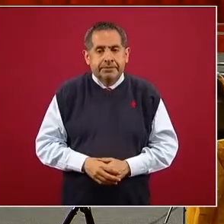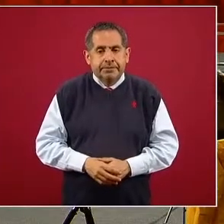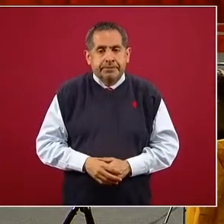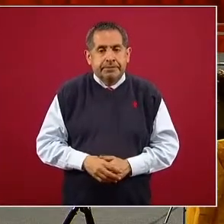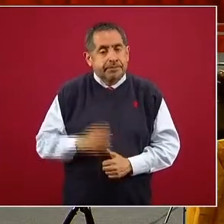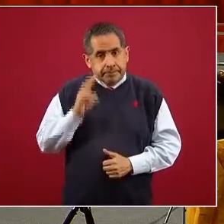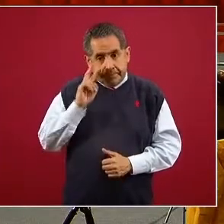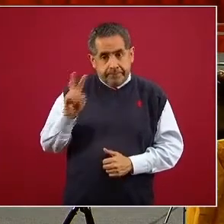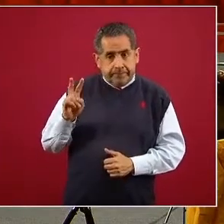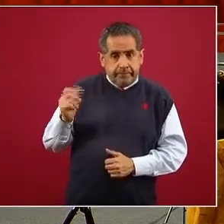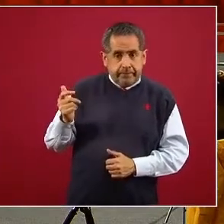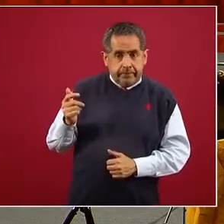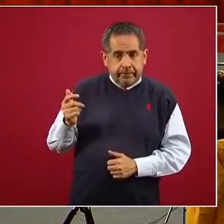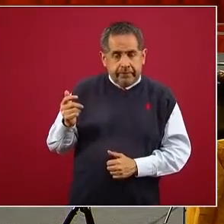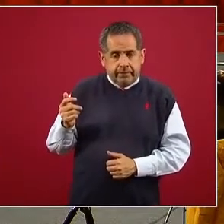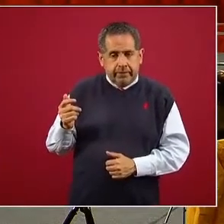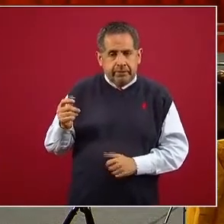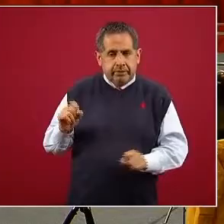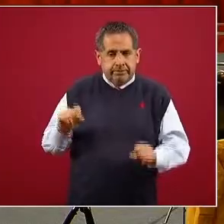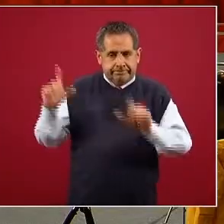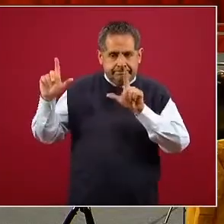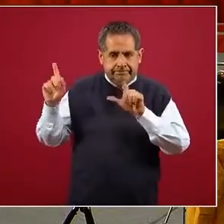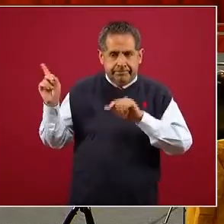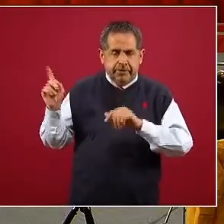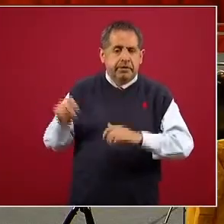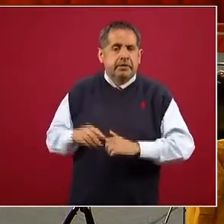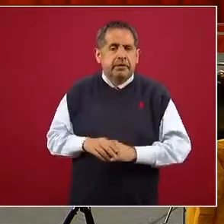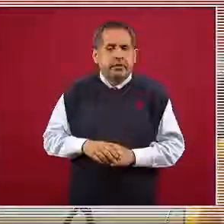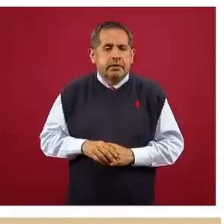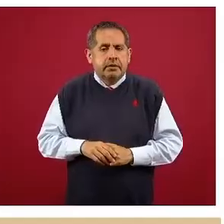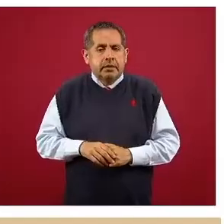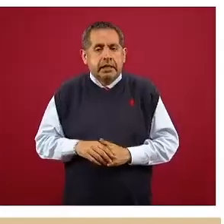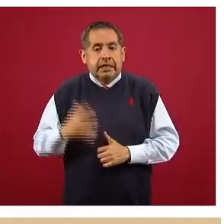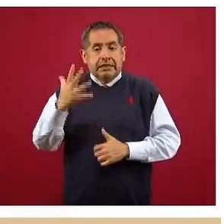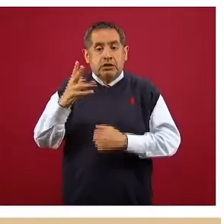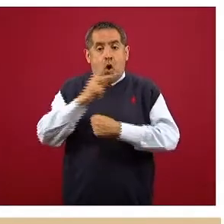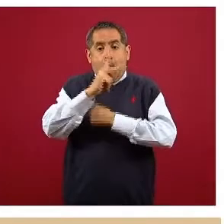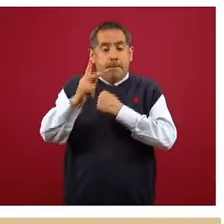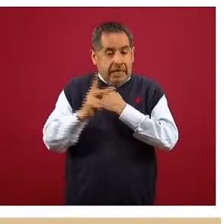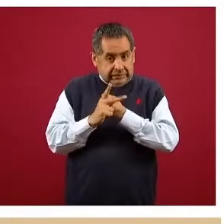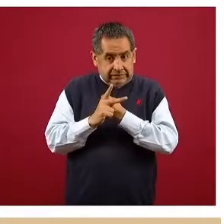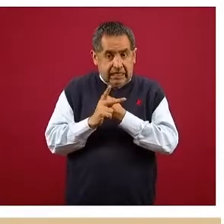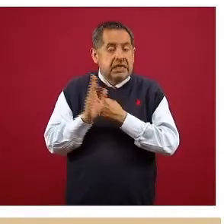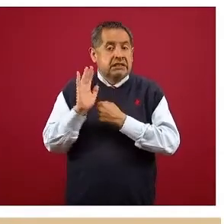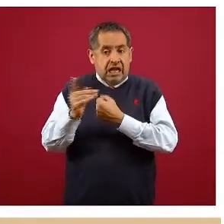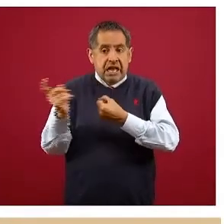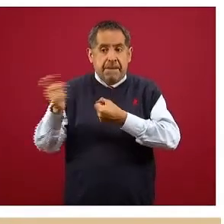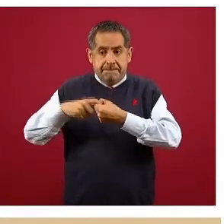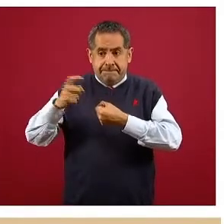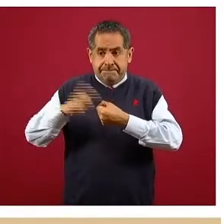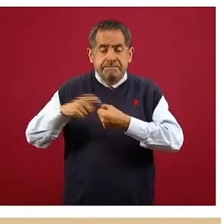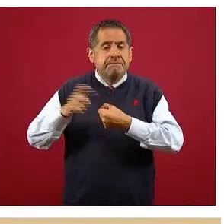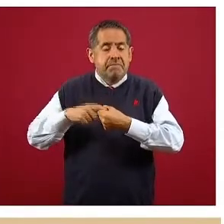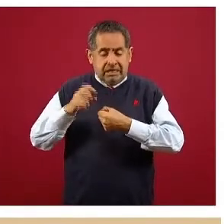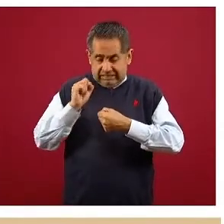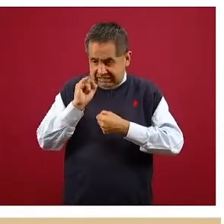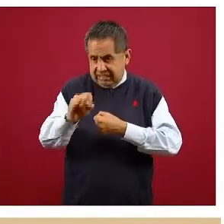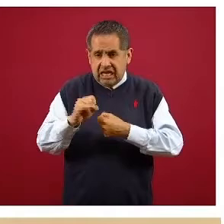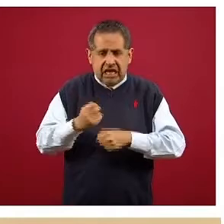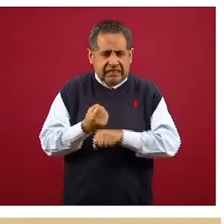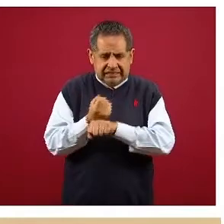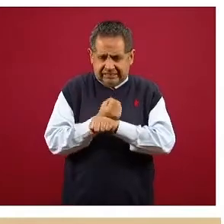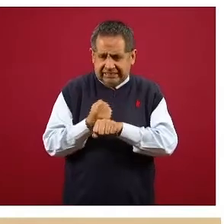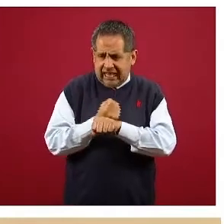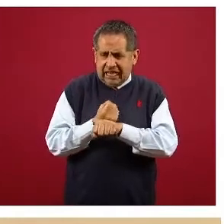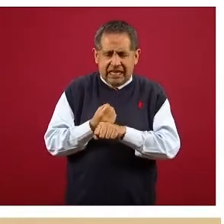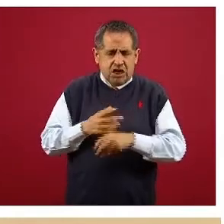Verán ustedes del lado izquierdo de esta pantalla los 5 países que se han sumado a esta estrategia,